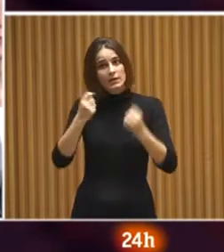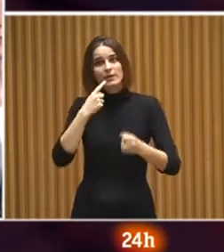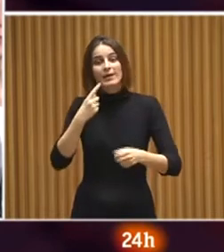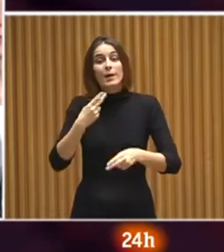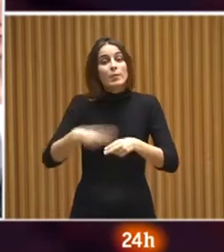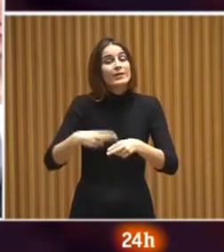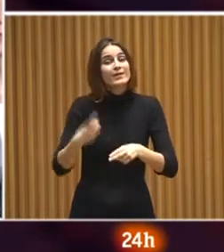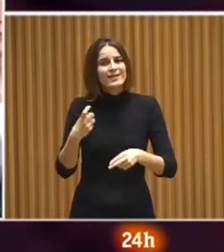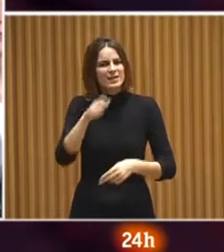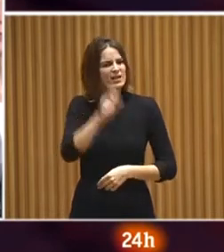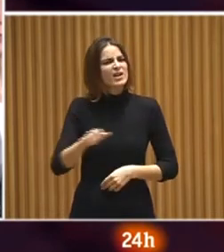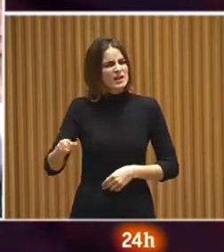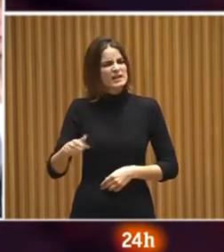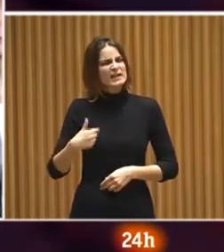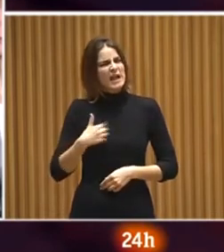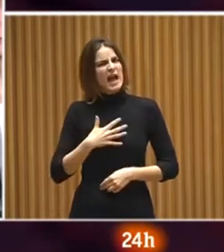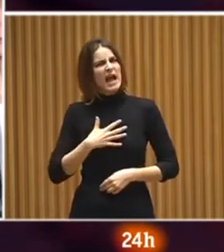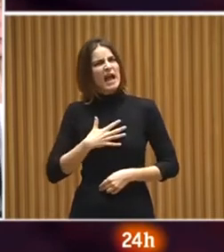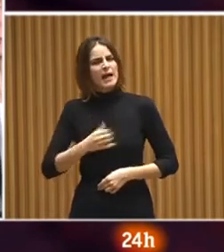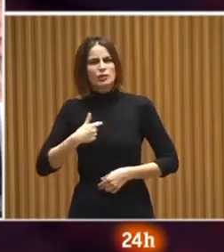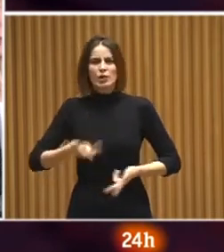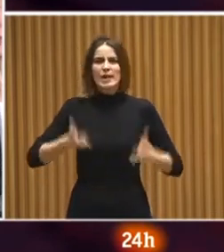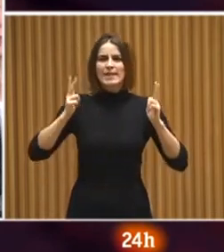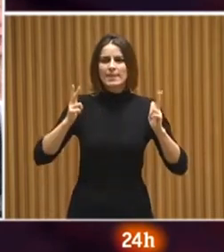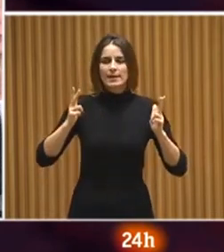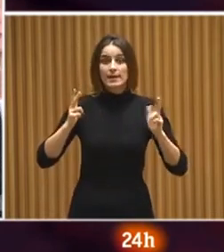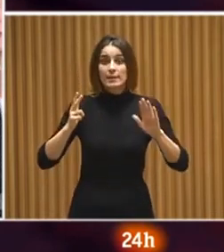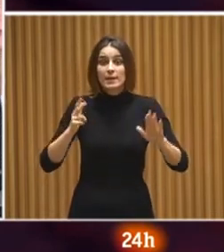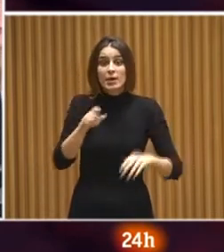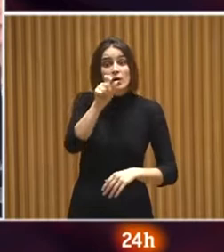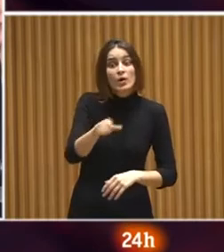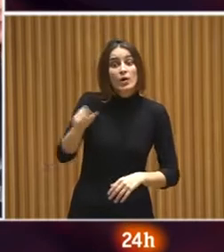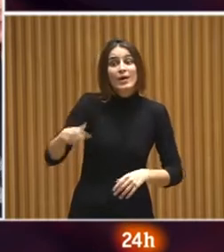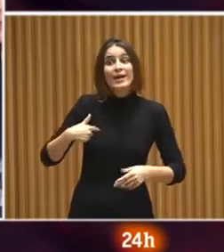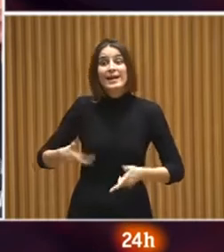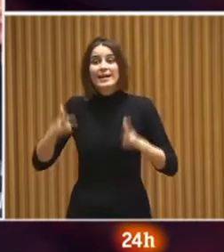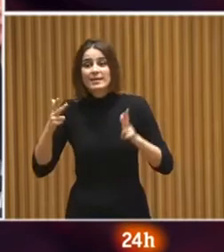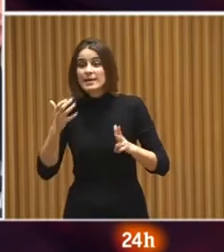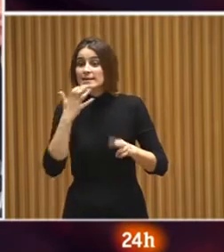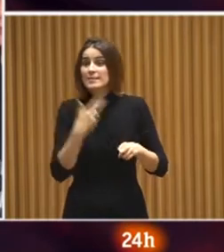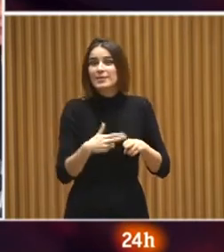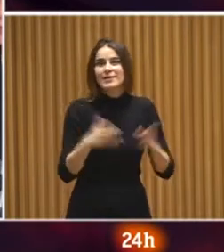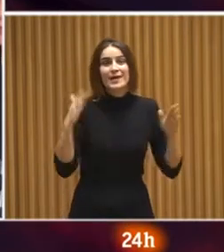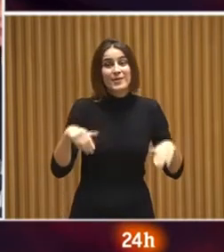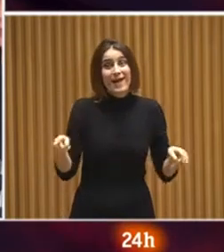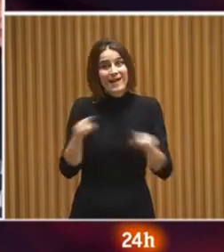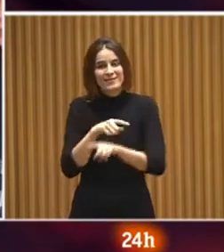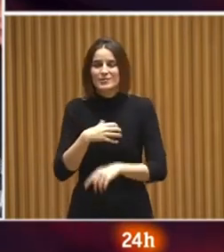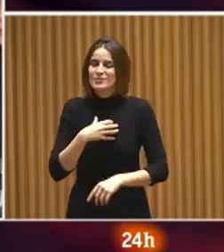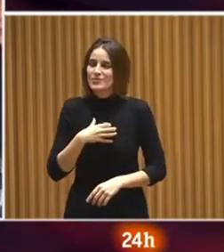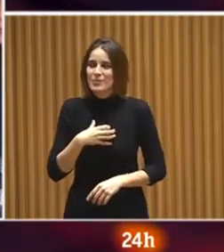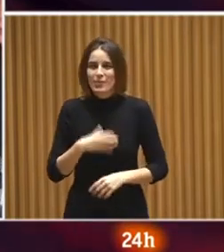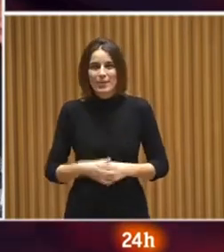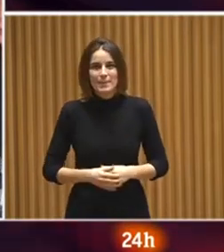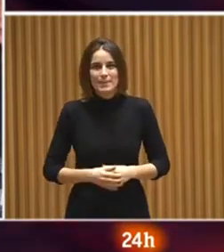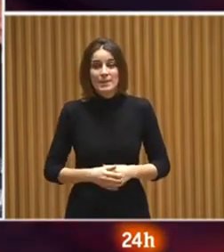hombres no pueden actuar libremente en ausencia de la política. Solo mediante la política es posible mantener un